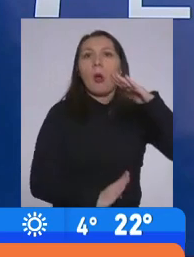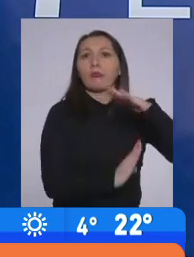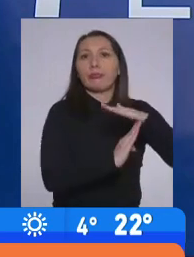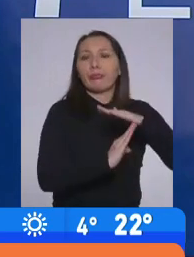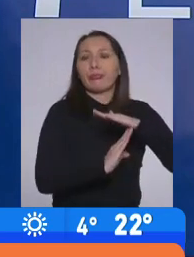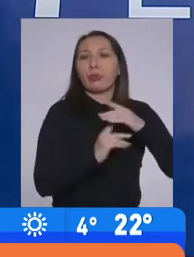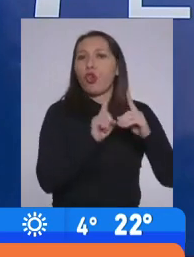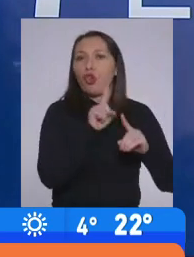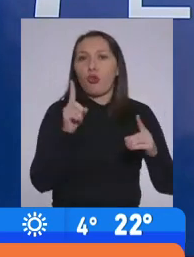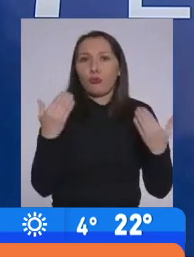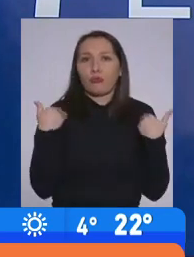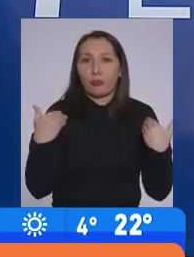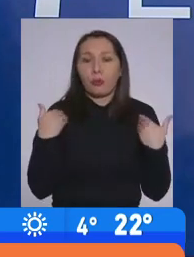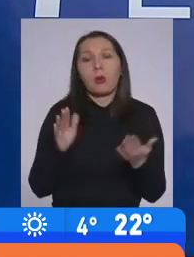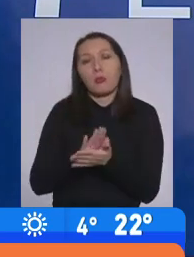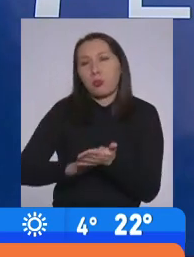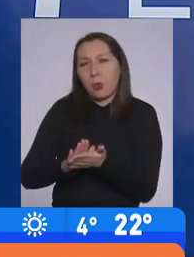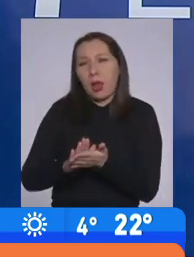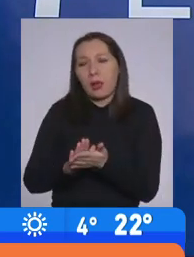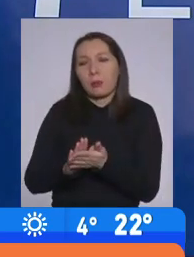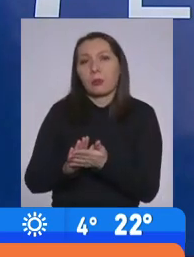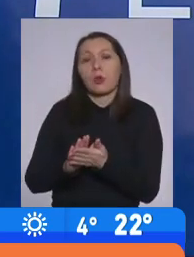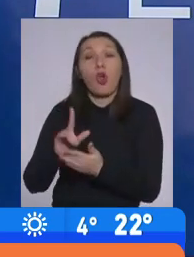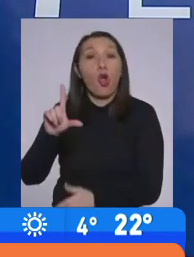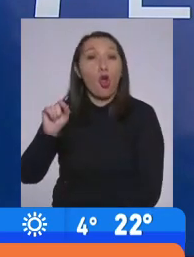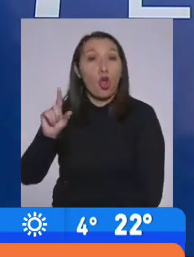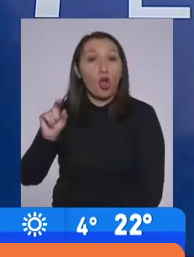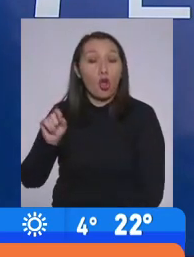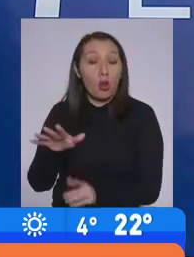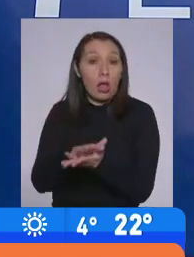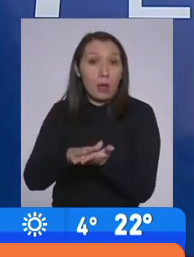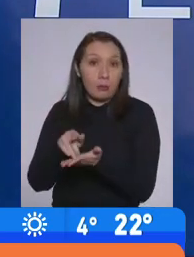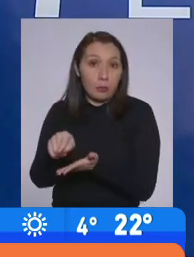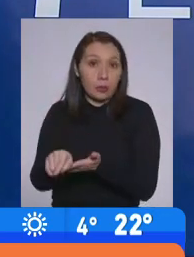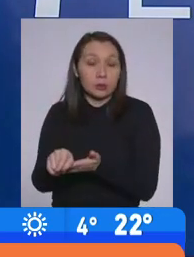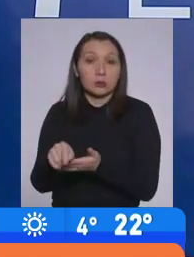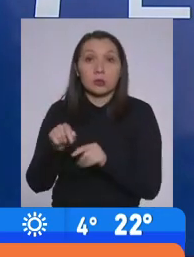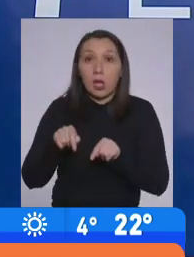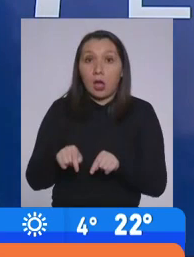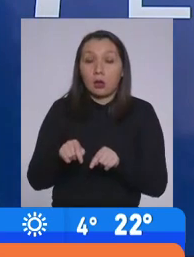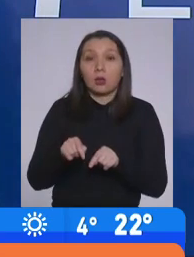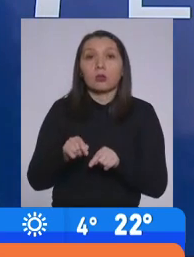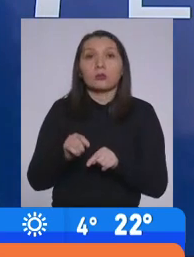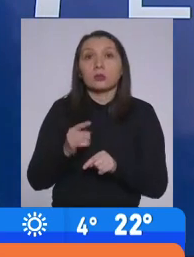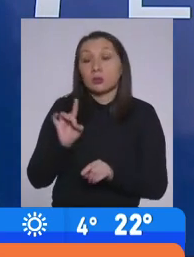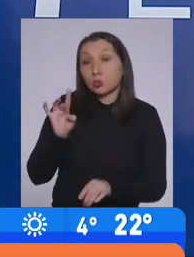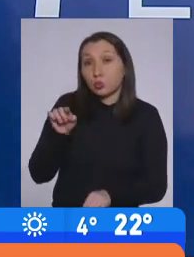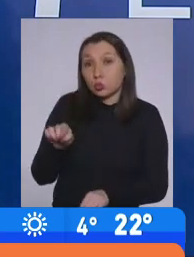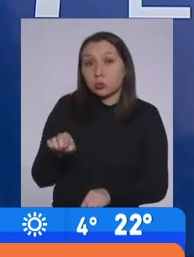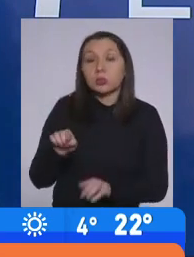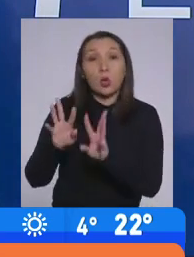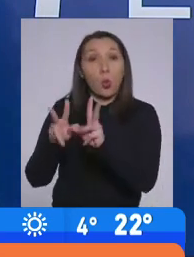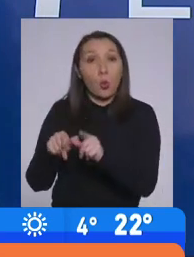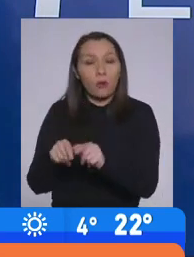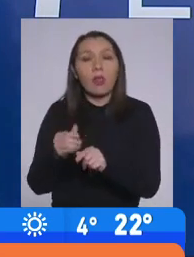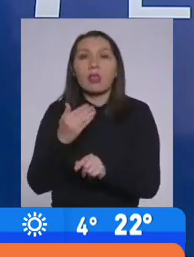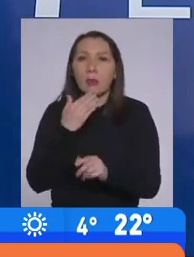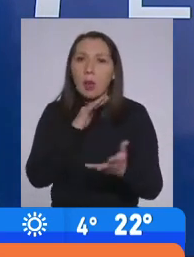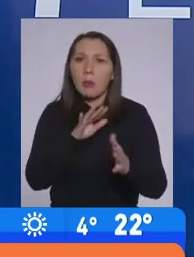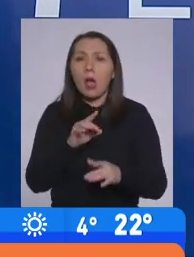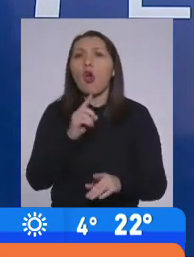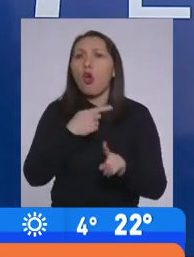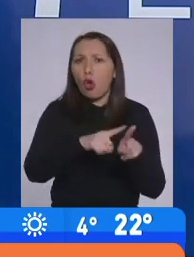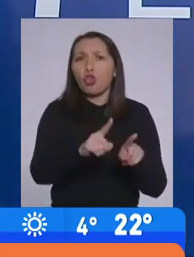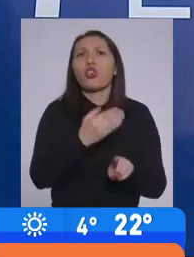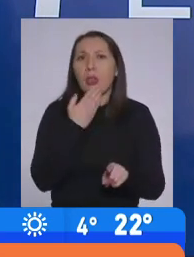eso y yendo al ejemplo particulares de colo colo que no solamente hoy día lo está viviendo este club sino que al menos